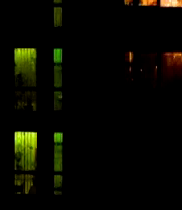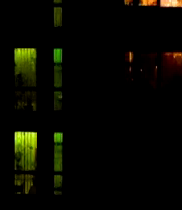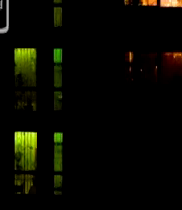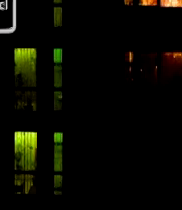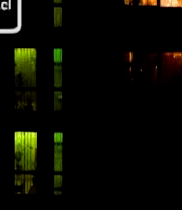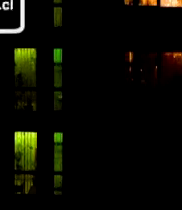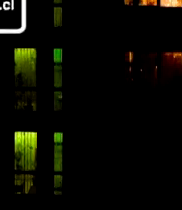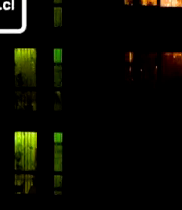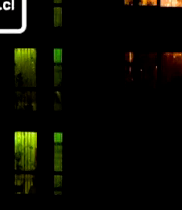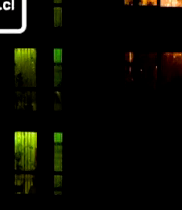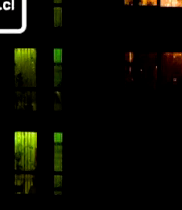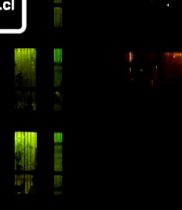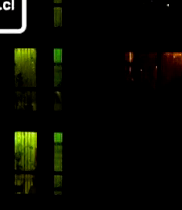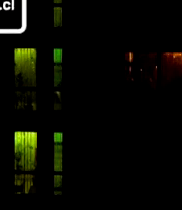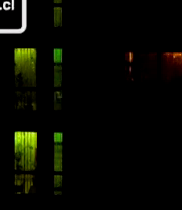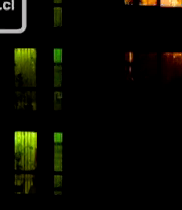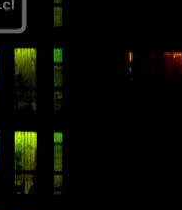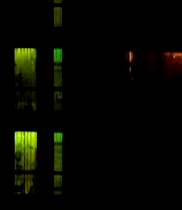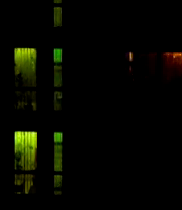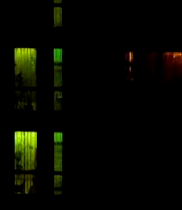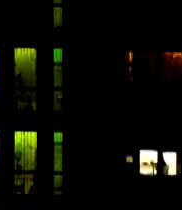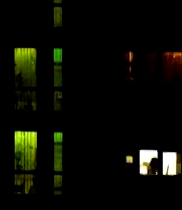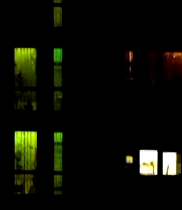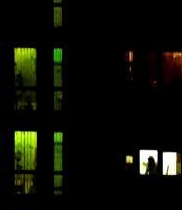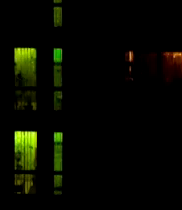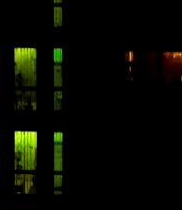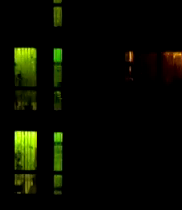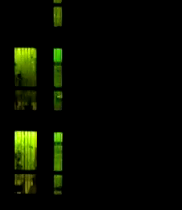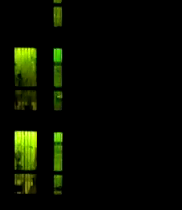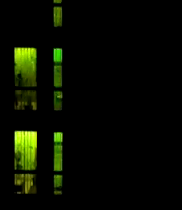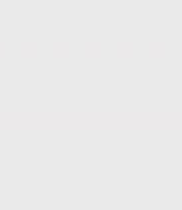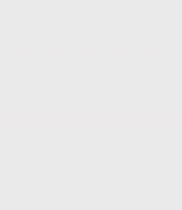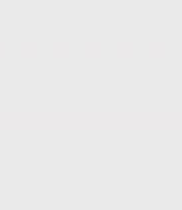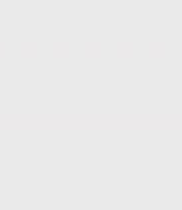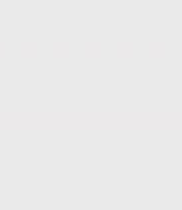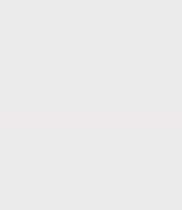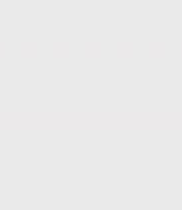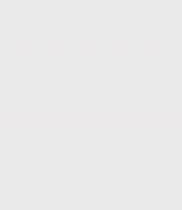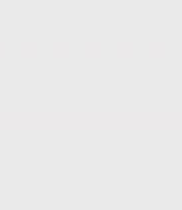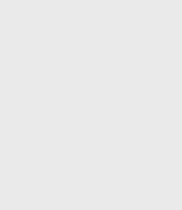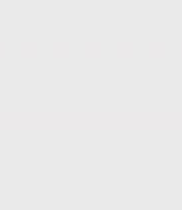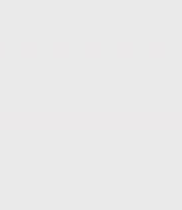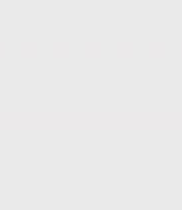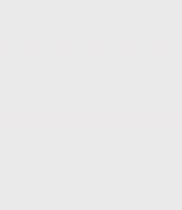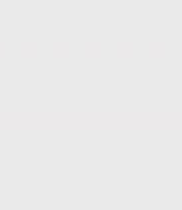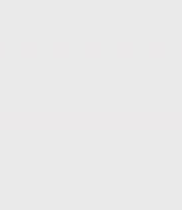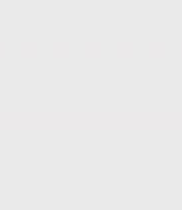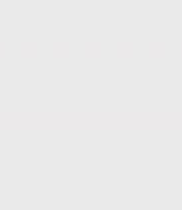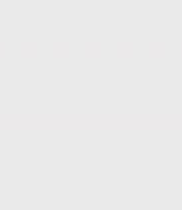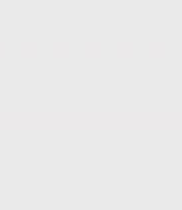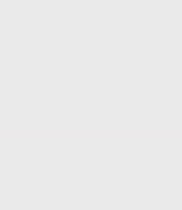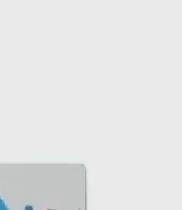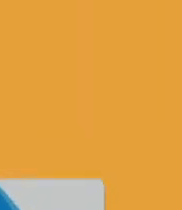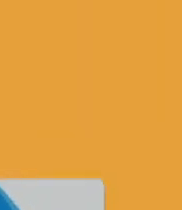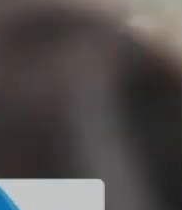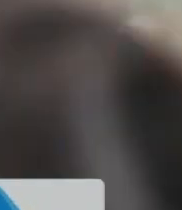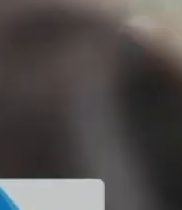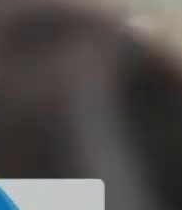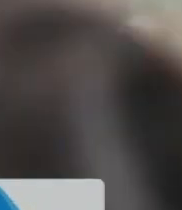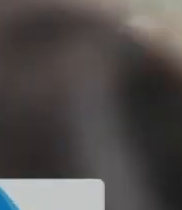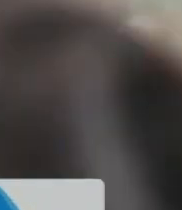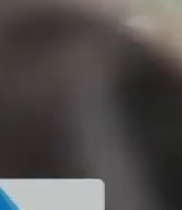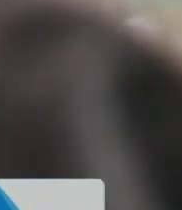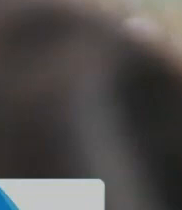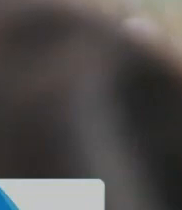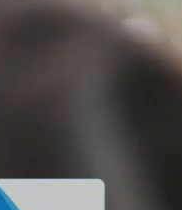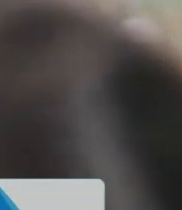Revisa tus gigas en la app. Entel. Por ti nos cuidamos todos. Usa nuestros canales digitales